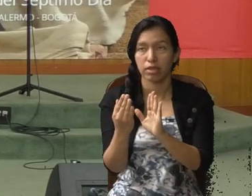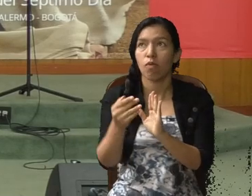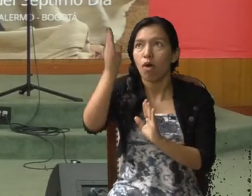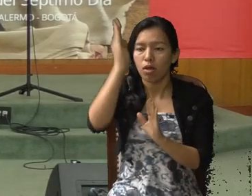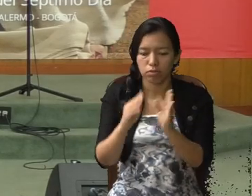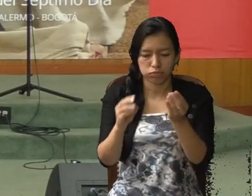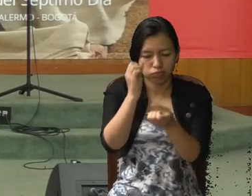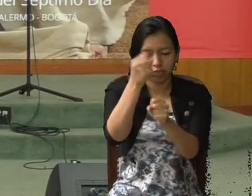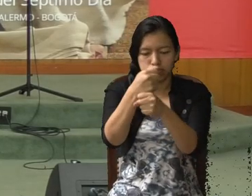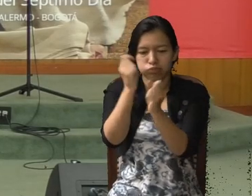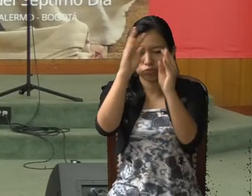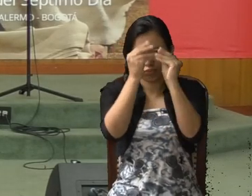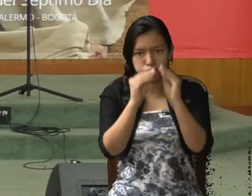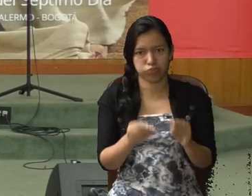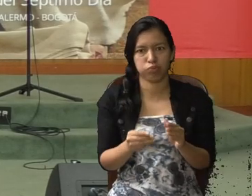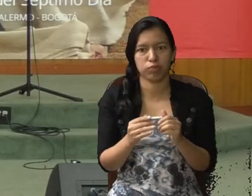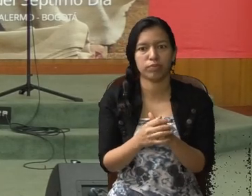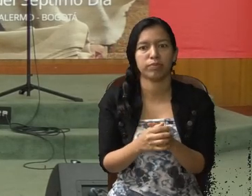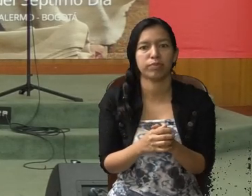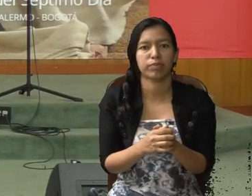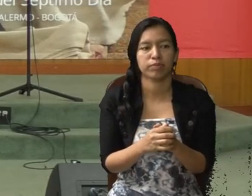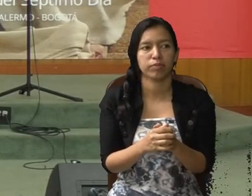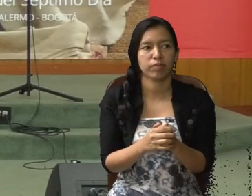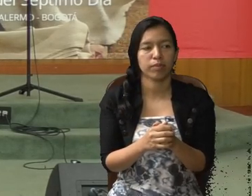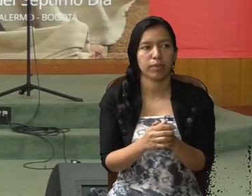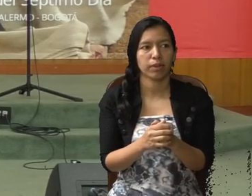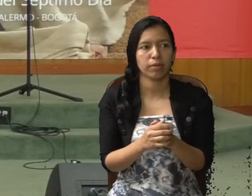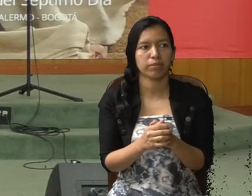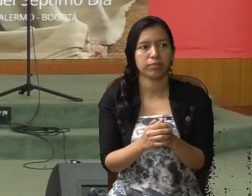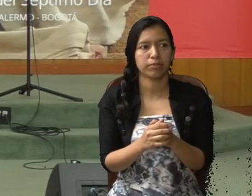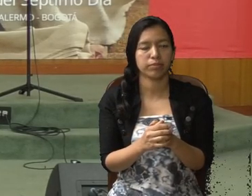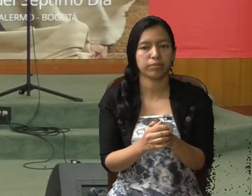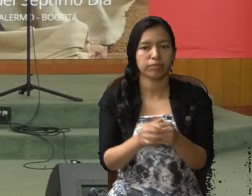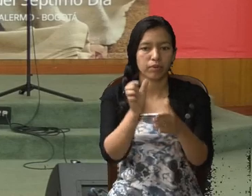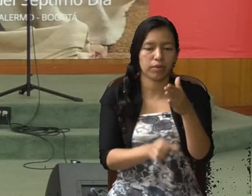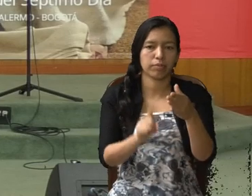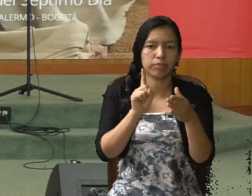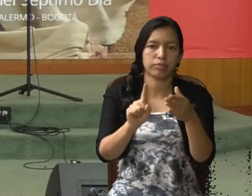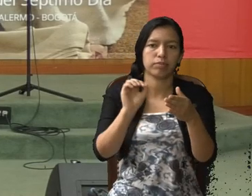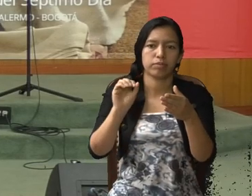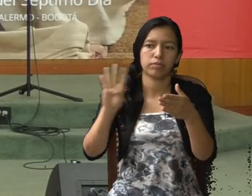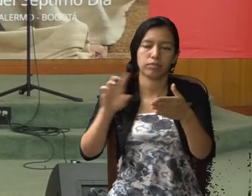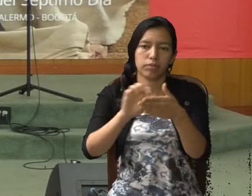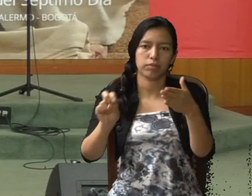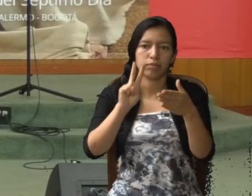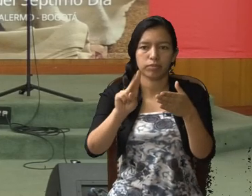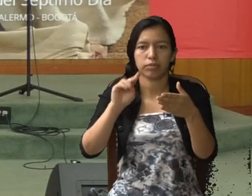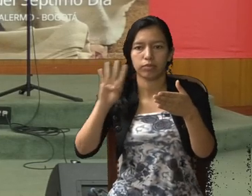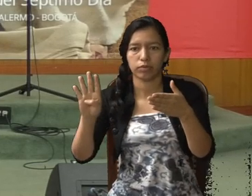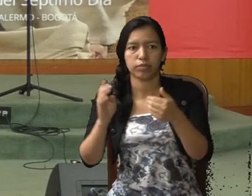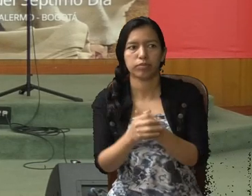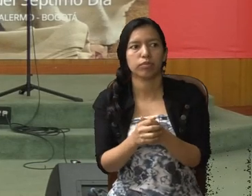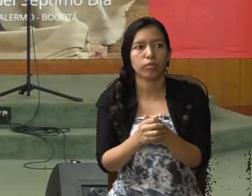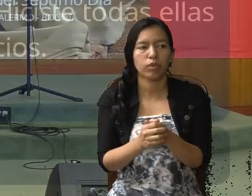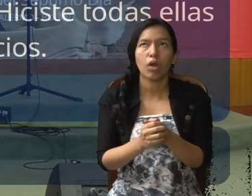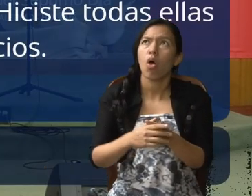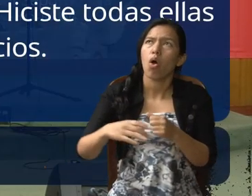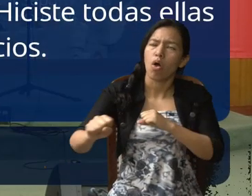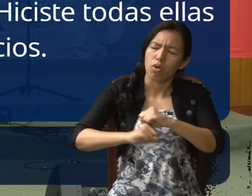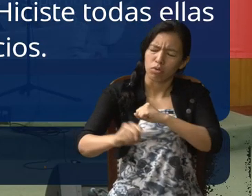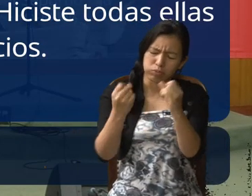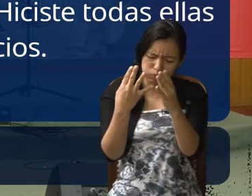capítulo 104, versículo 24. Dice así la palabra de Dios. ¿Cuán innumerables son tus obras,